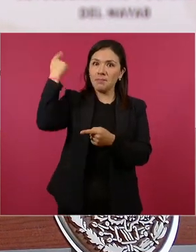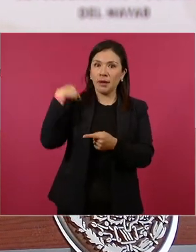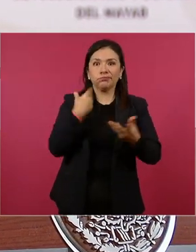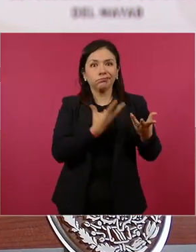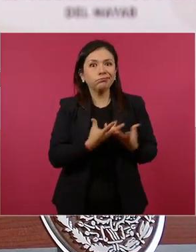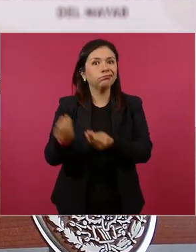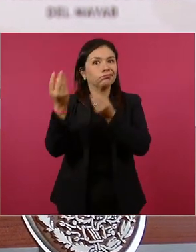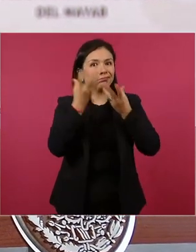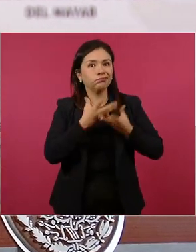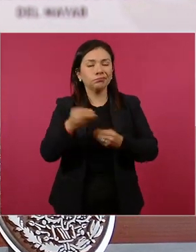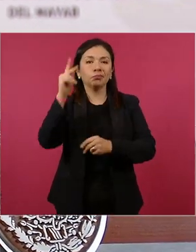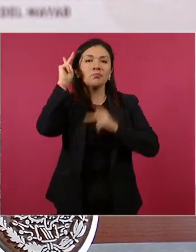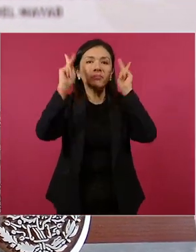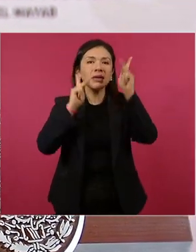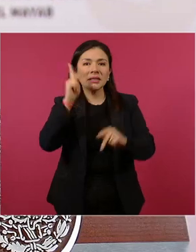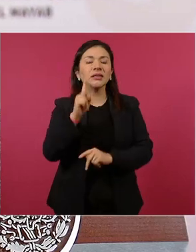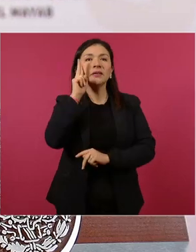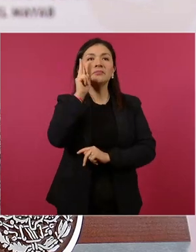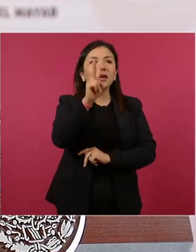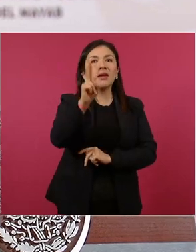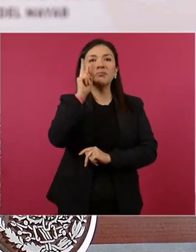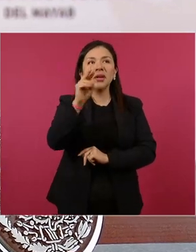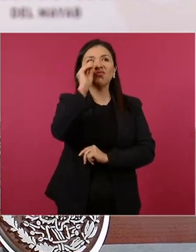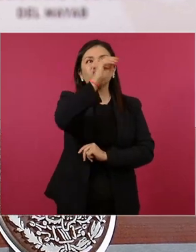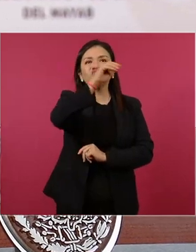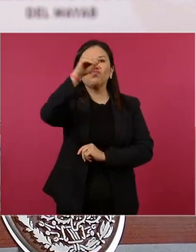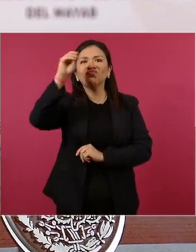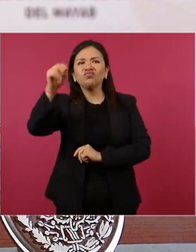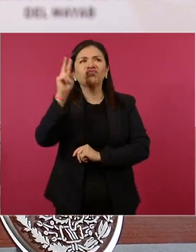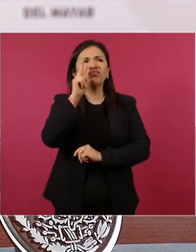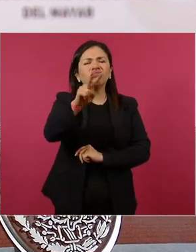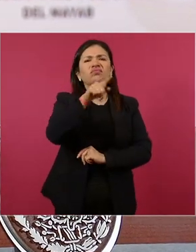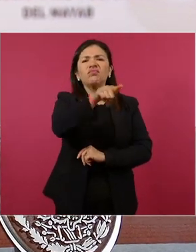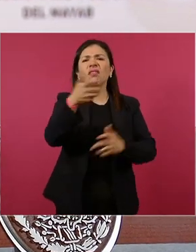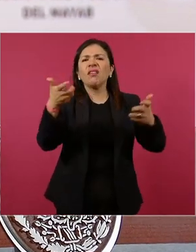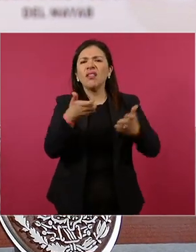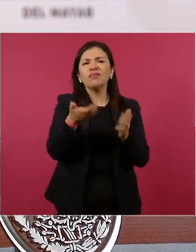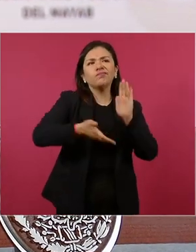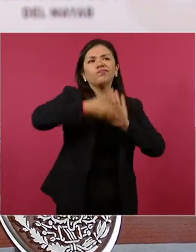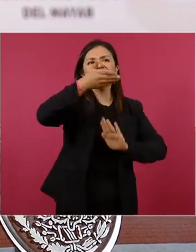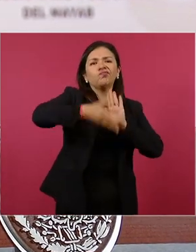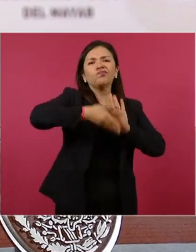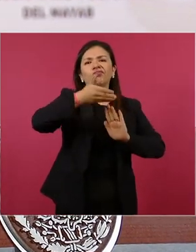juntos, visitando obras, supervisando